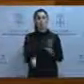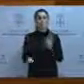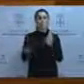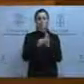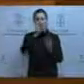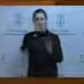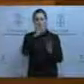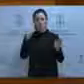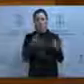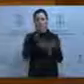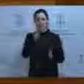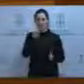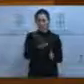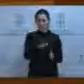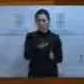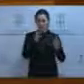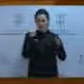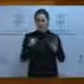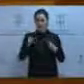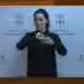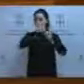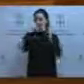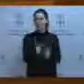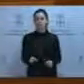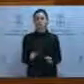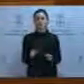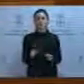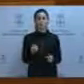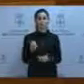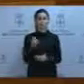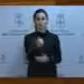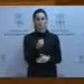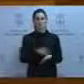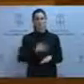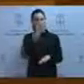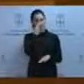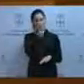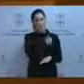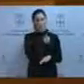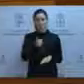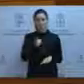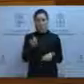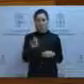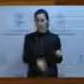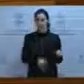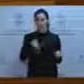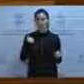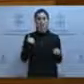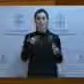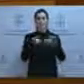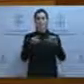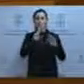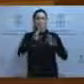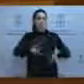año 2015 en aquellos presupuestos que apoyamos por interés general de Asturias y de los